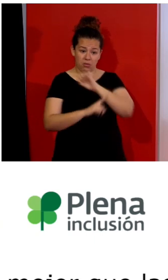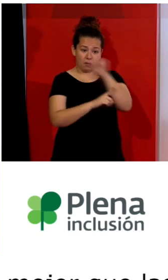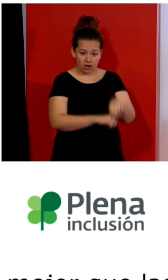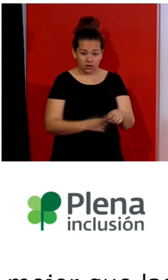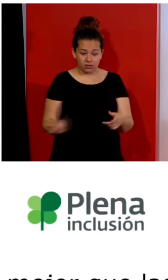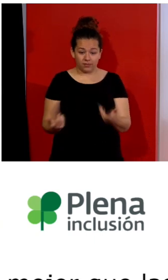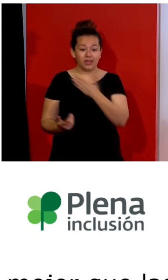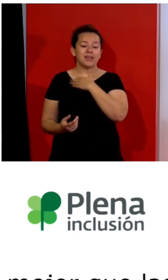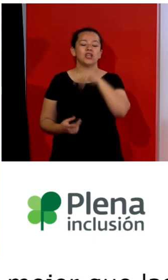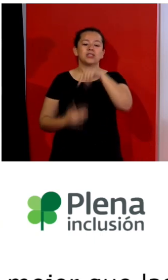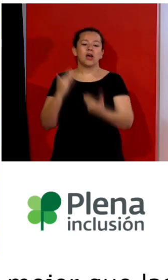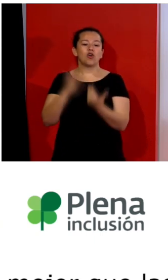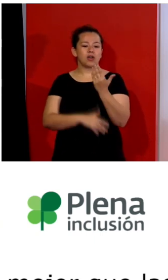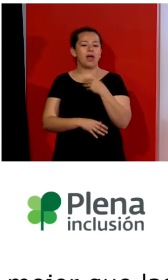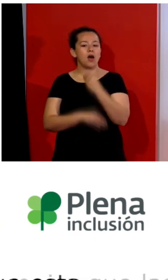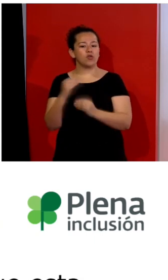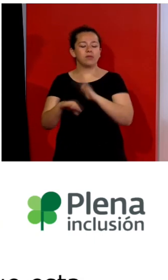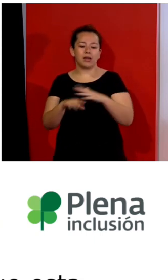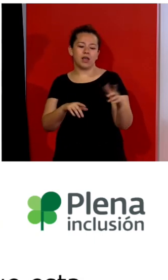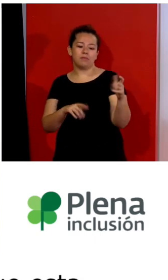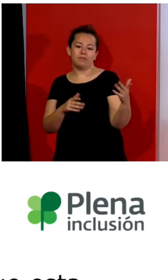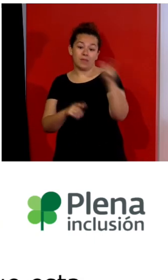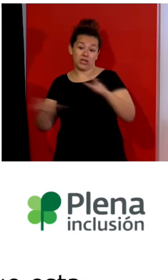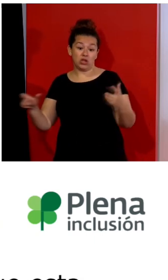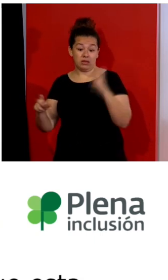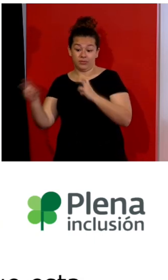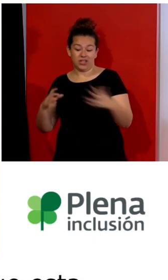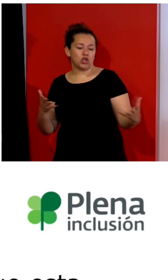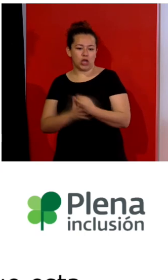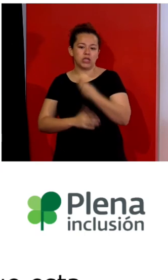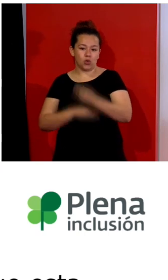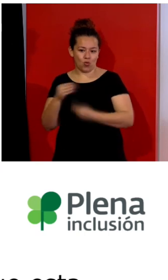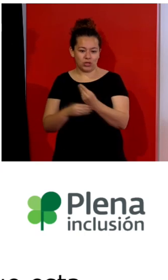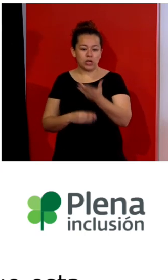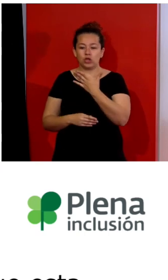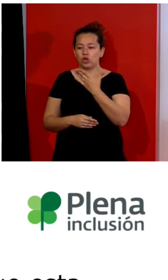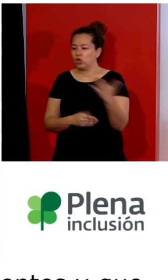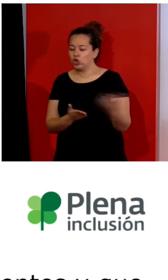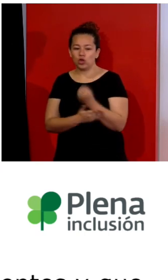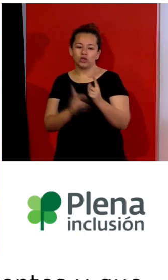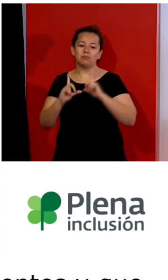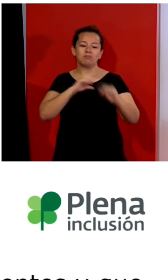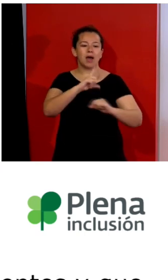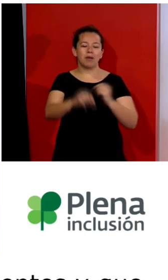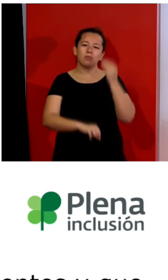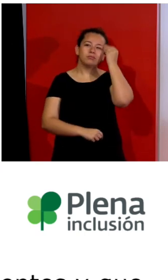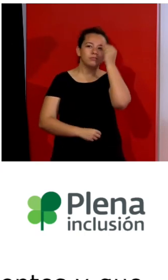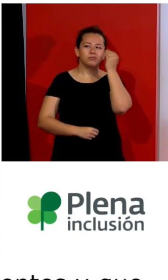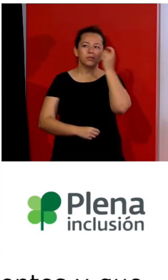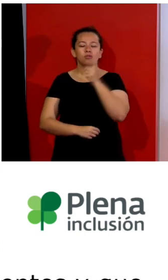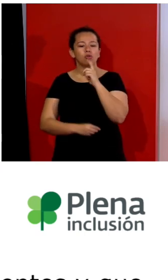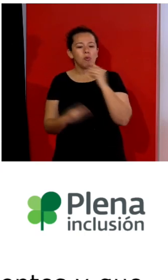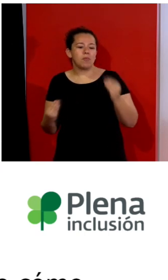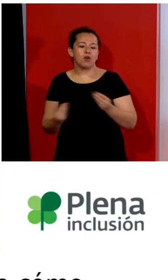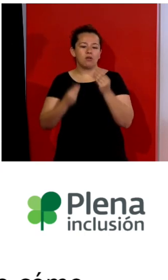que esta jornada nos sea útil a todos los asistentes y que todos nos vayamos con ideas sobre cómo mejorar el acceso a